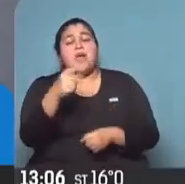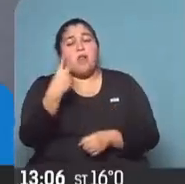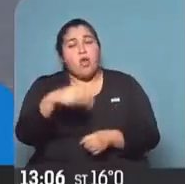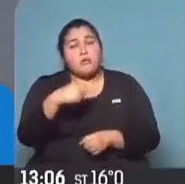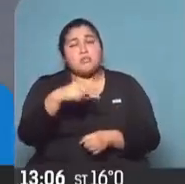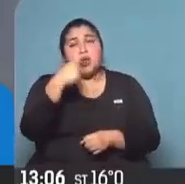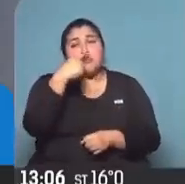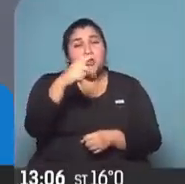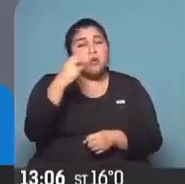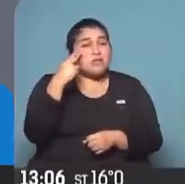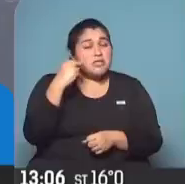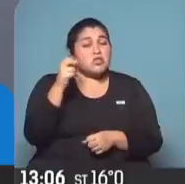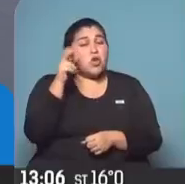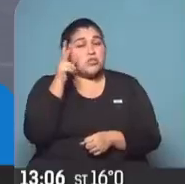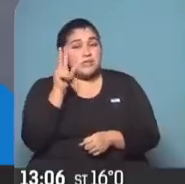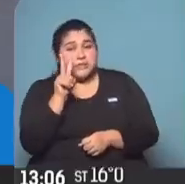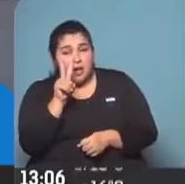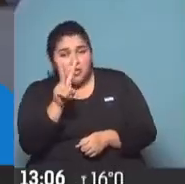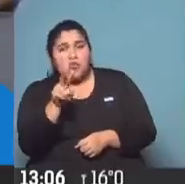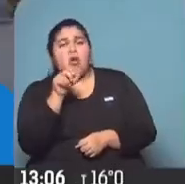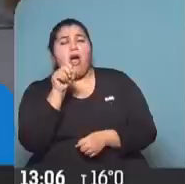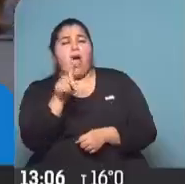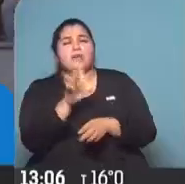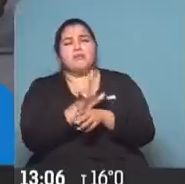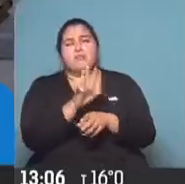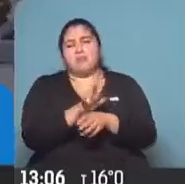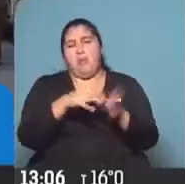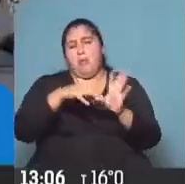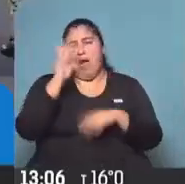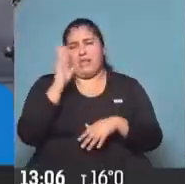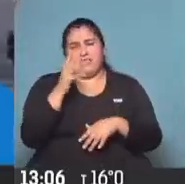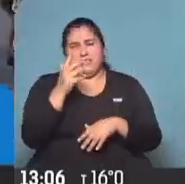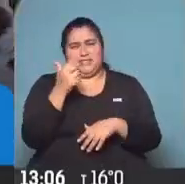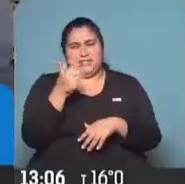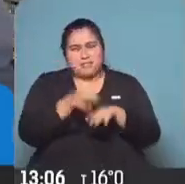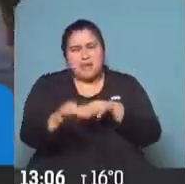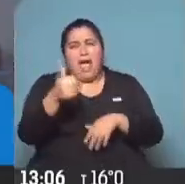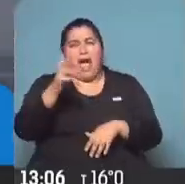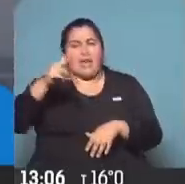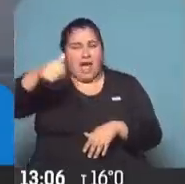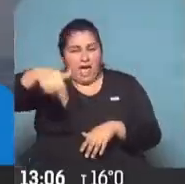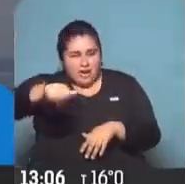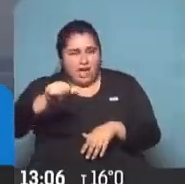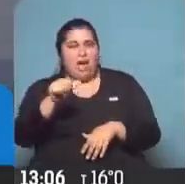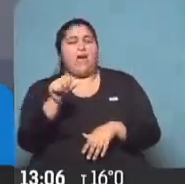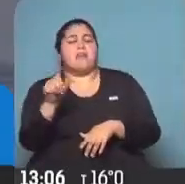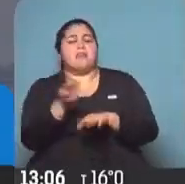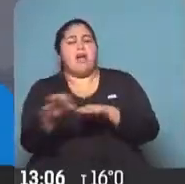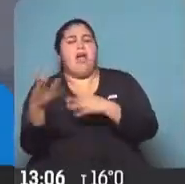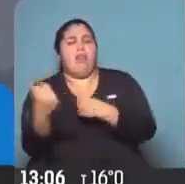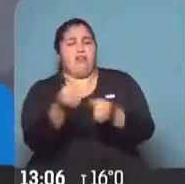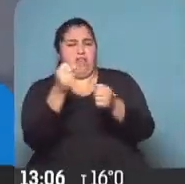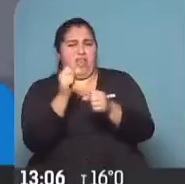de 1982 yo siento le pasé en la local de la plata dependiendo de la